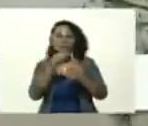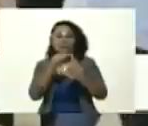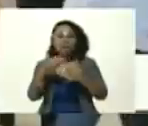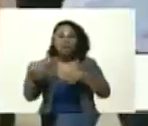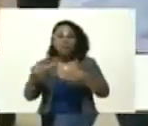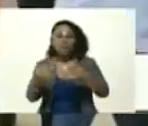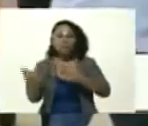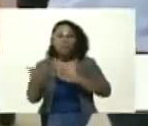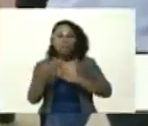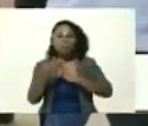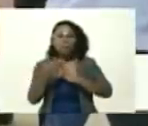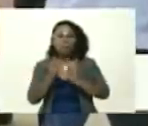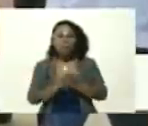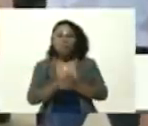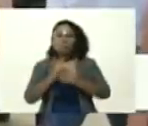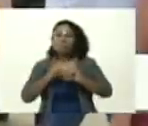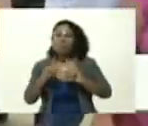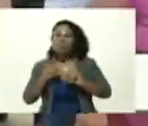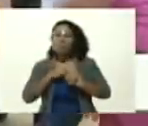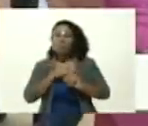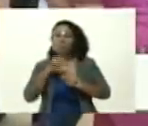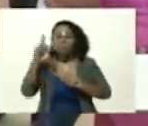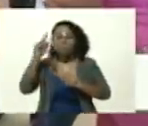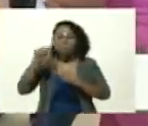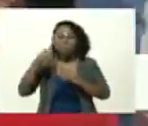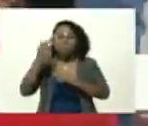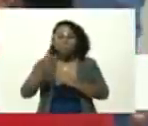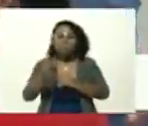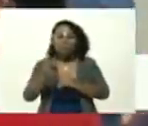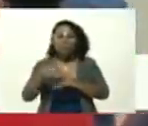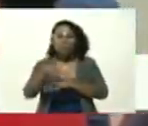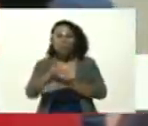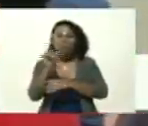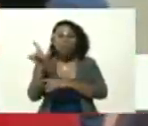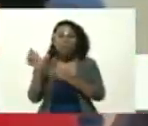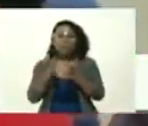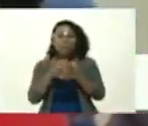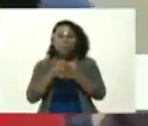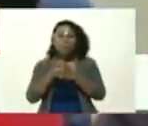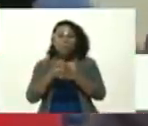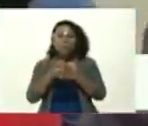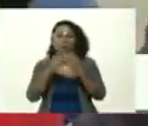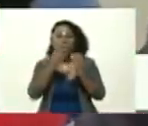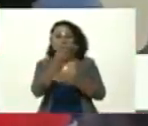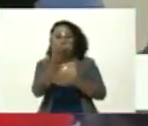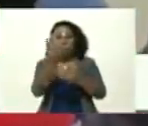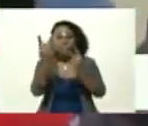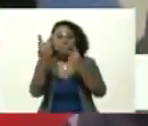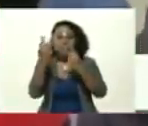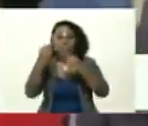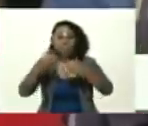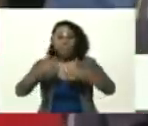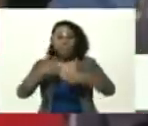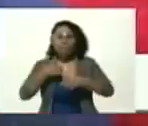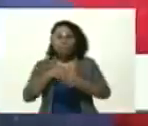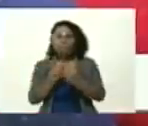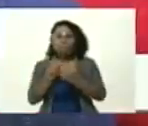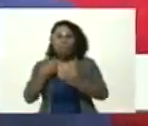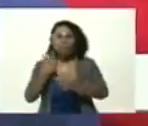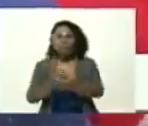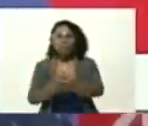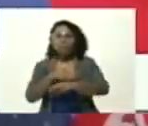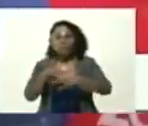afectada. Pero nosotros el día de mañana, todo este equipo que usted ve acá, estará con el hermano ministro